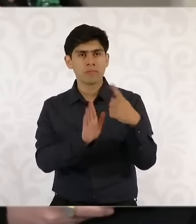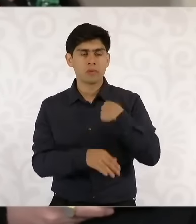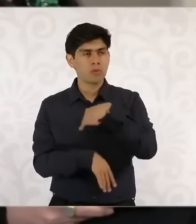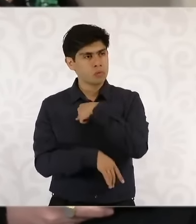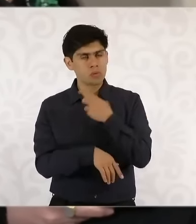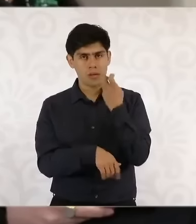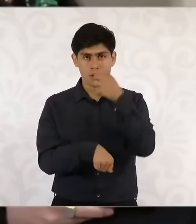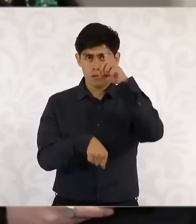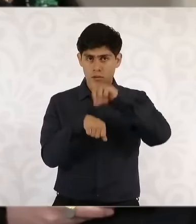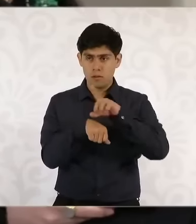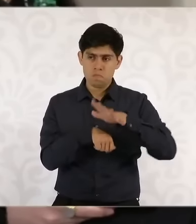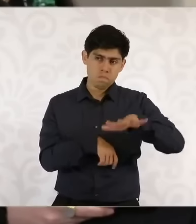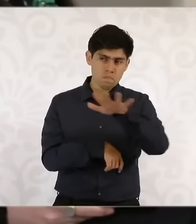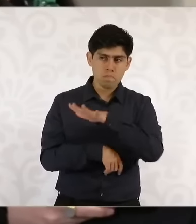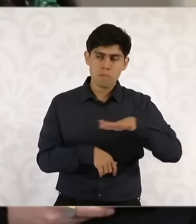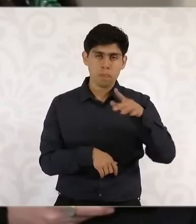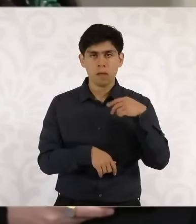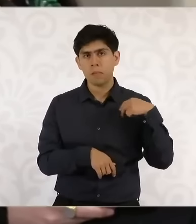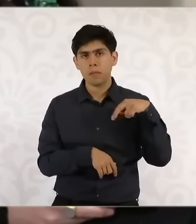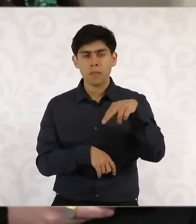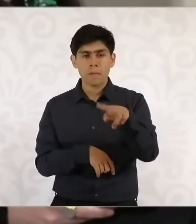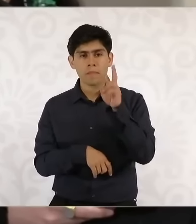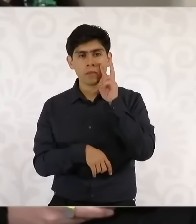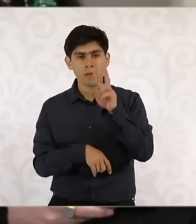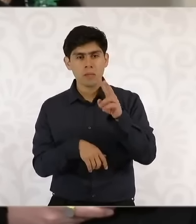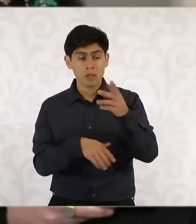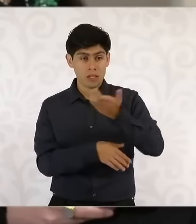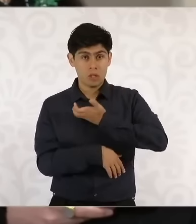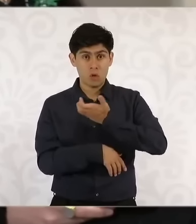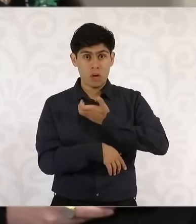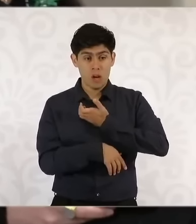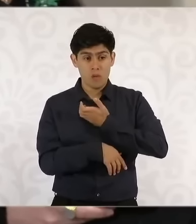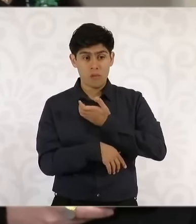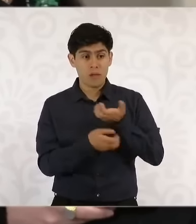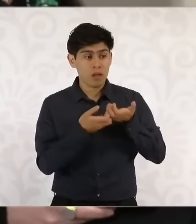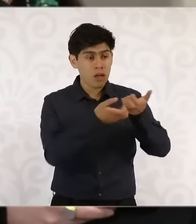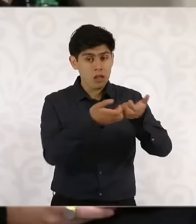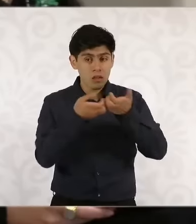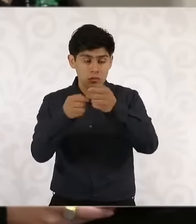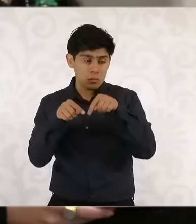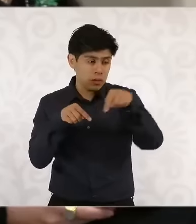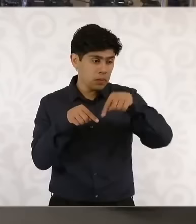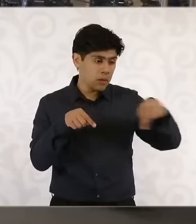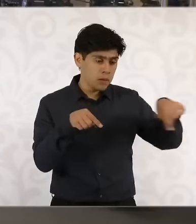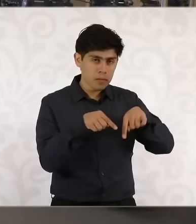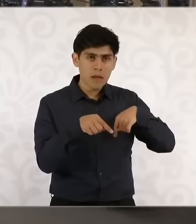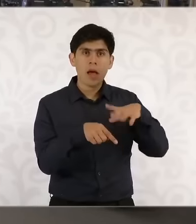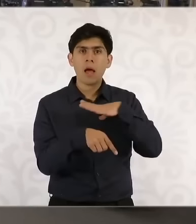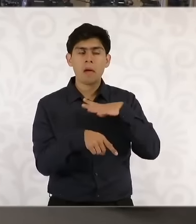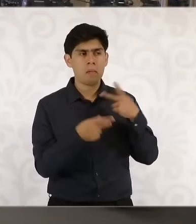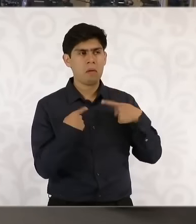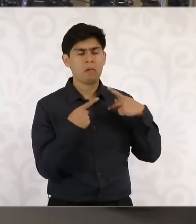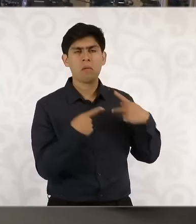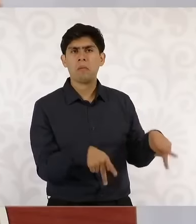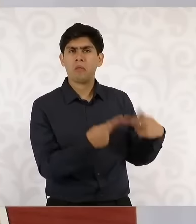de ese día, nos dimos cuenta de que las calles aledañas estaban repletas de vendedores, la vida era normal.